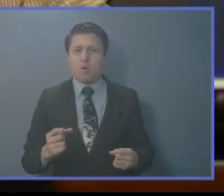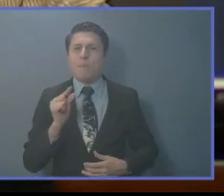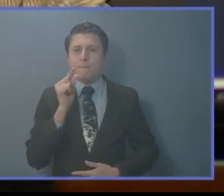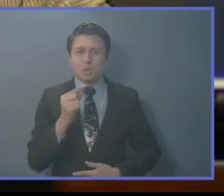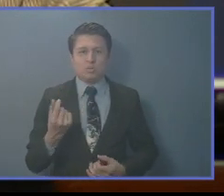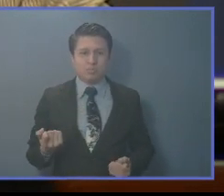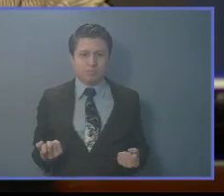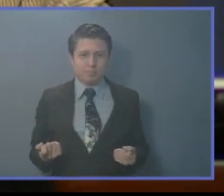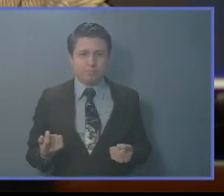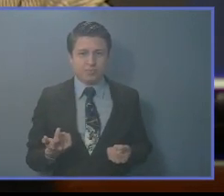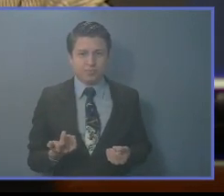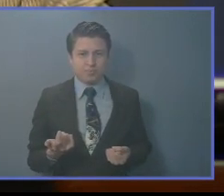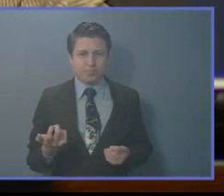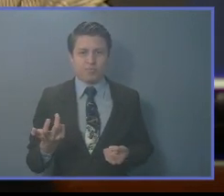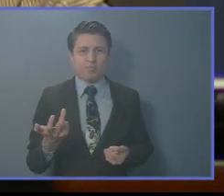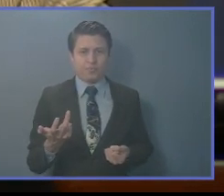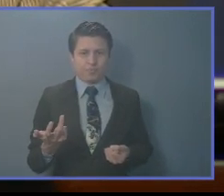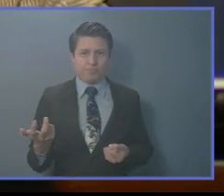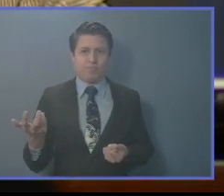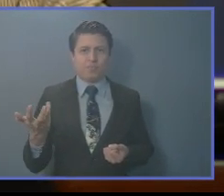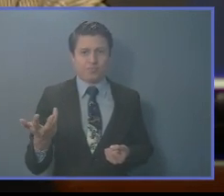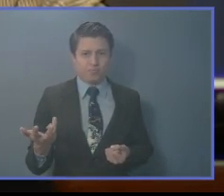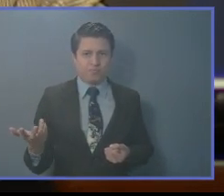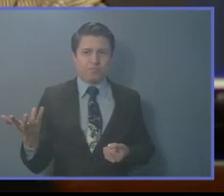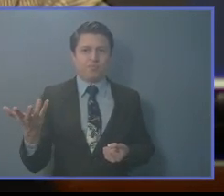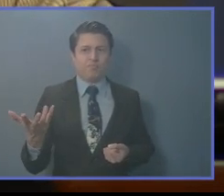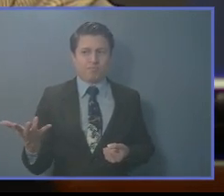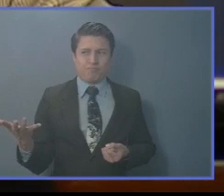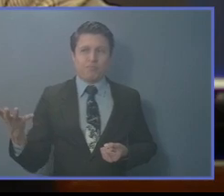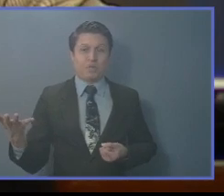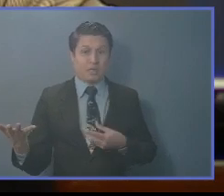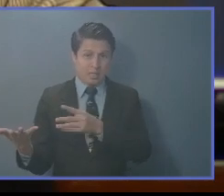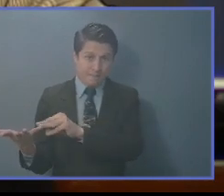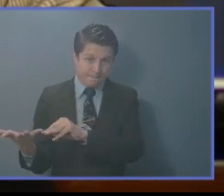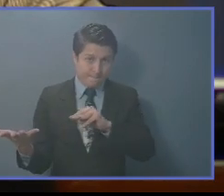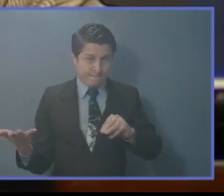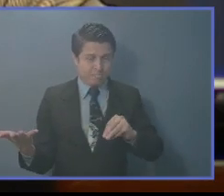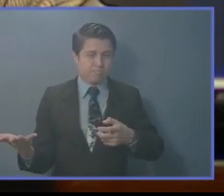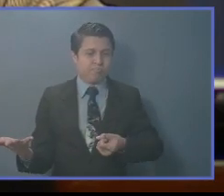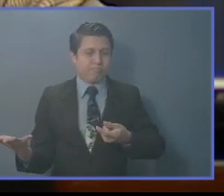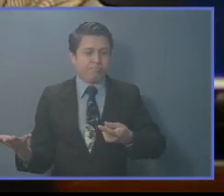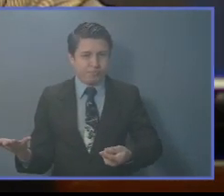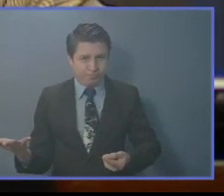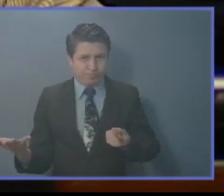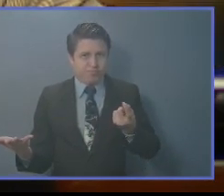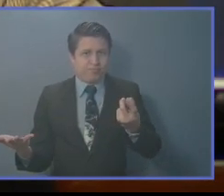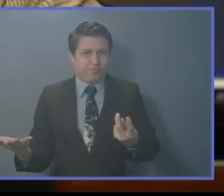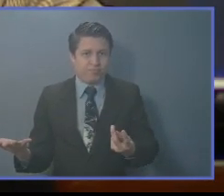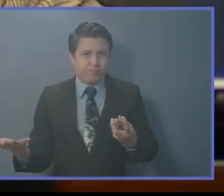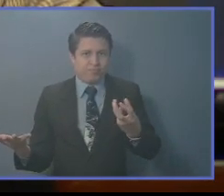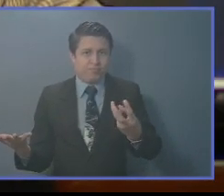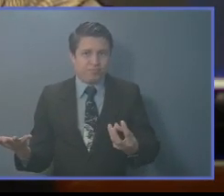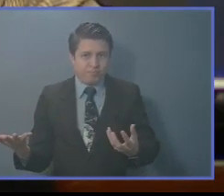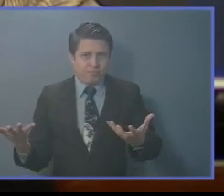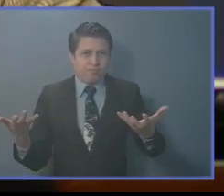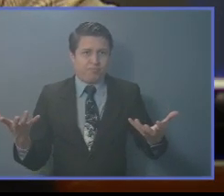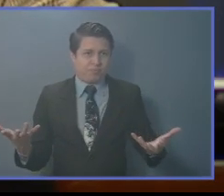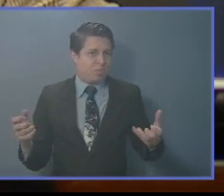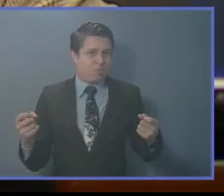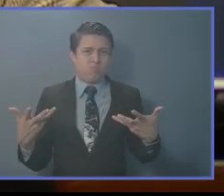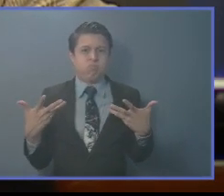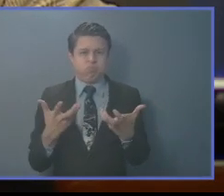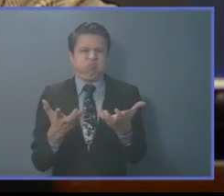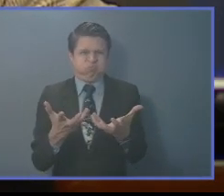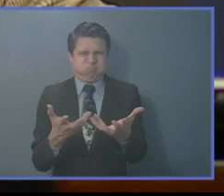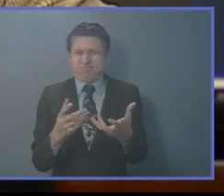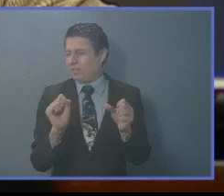que permita el distanciamiento físico entre las personas. El área del lugar debe ser como mínimo el que corresponda según la fase del artículo 10 de